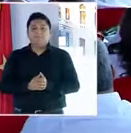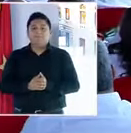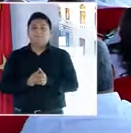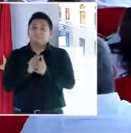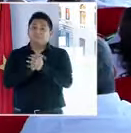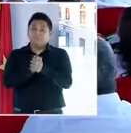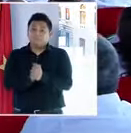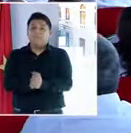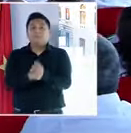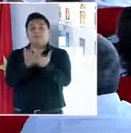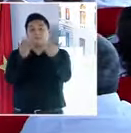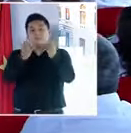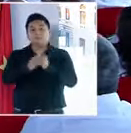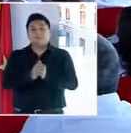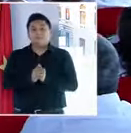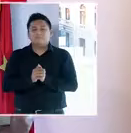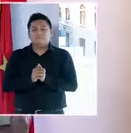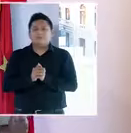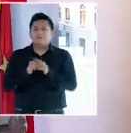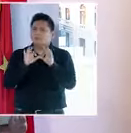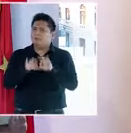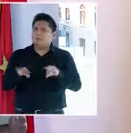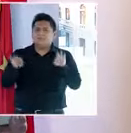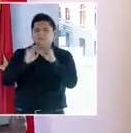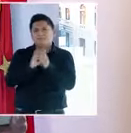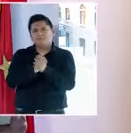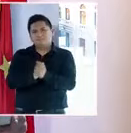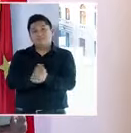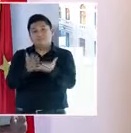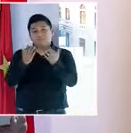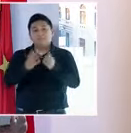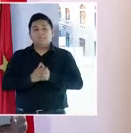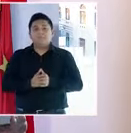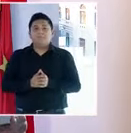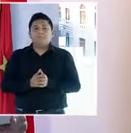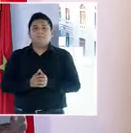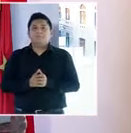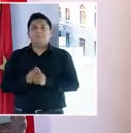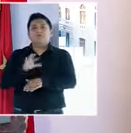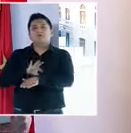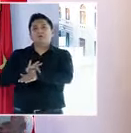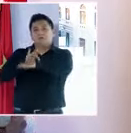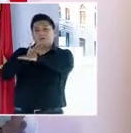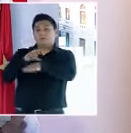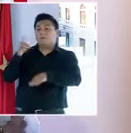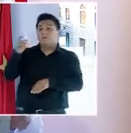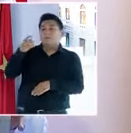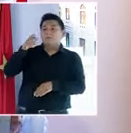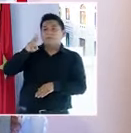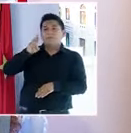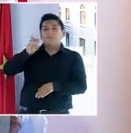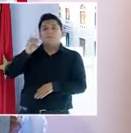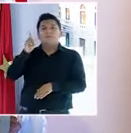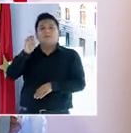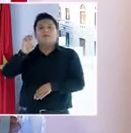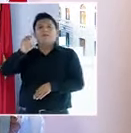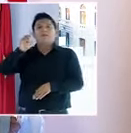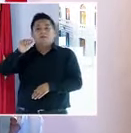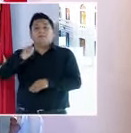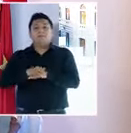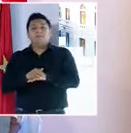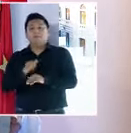Saludo de manera especial a la doctora Grisela Monroy Hernández,